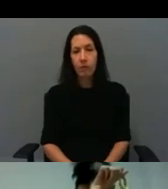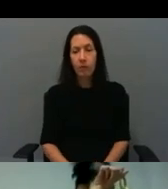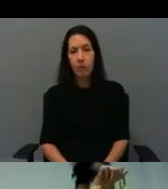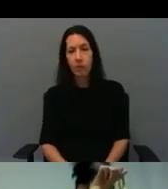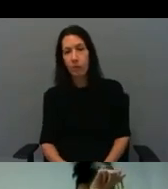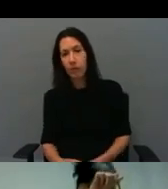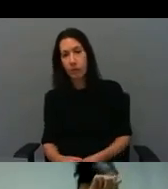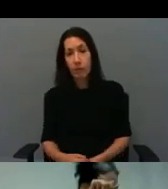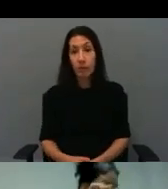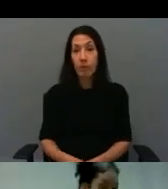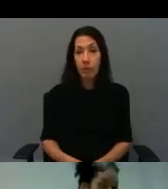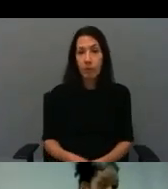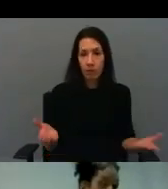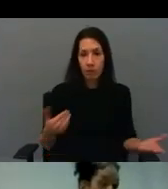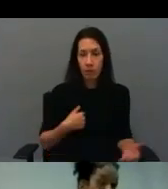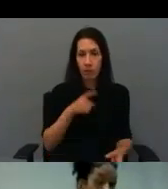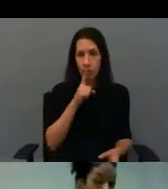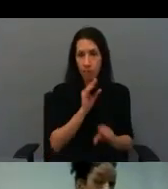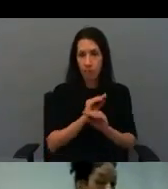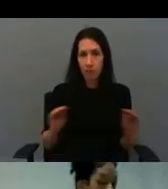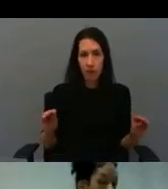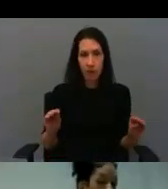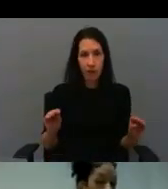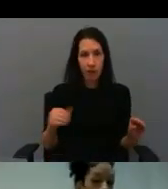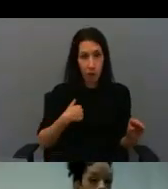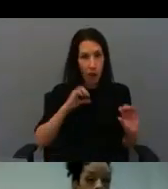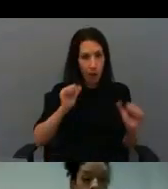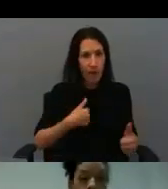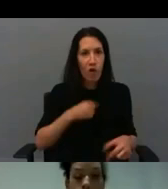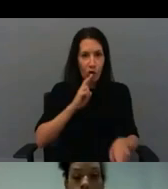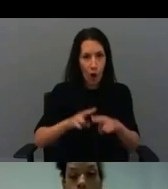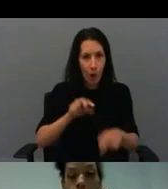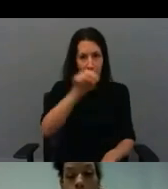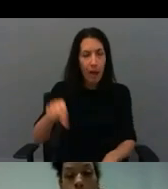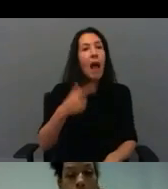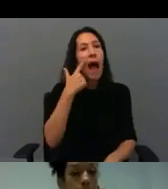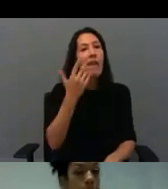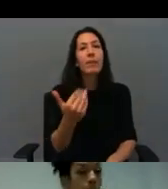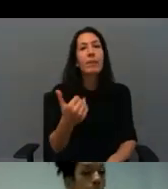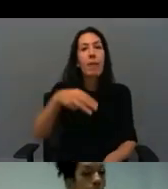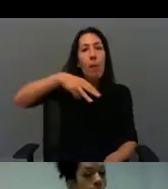Uy, esto conmigo no funciona, ¿eh? Que empiezo a decir nombres. A ver, Manolo.